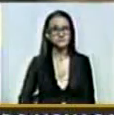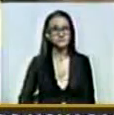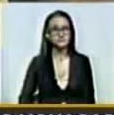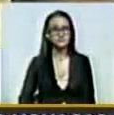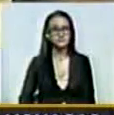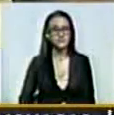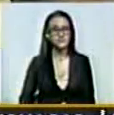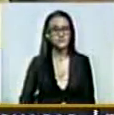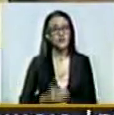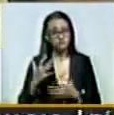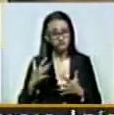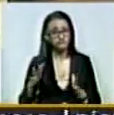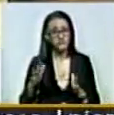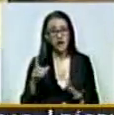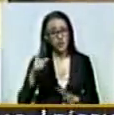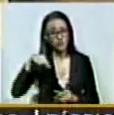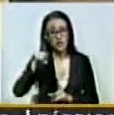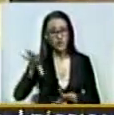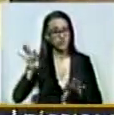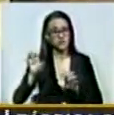es posible que no nos entiendan,